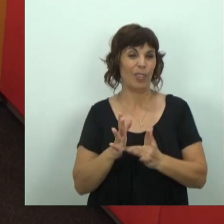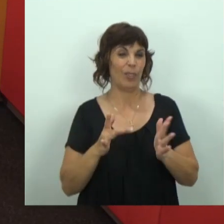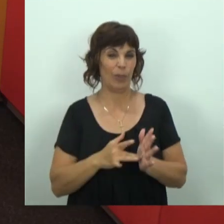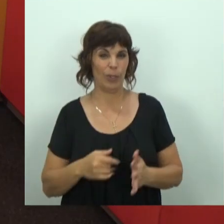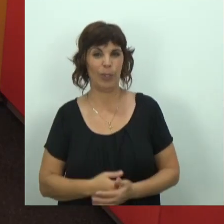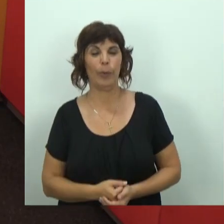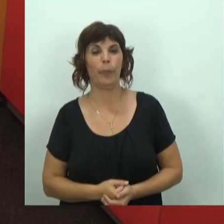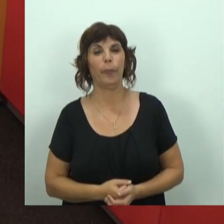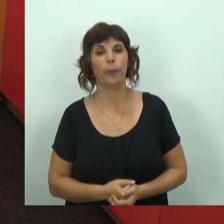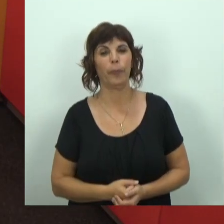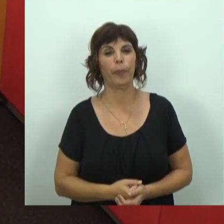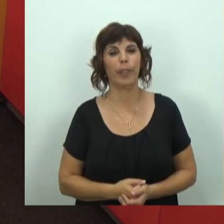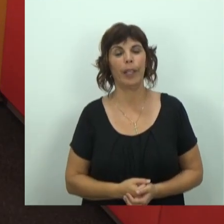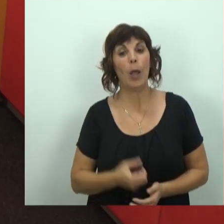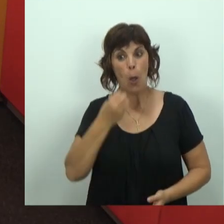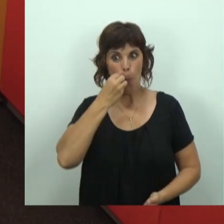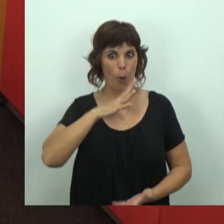Para que Jesucristo